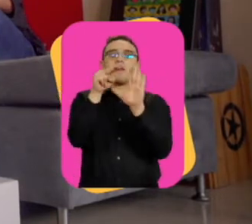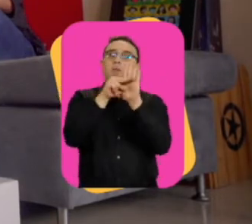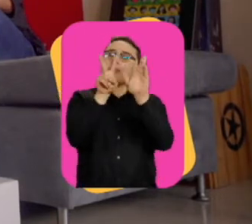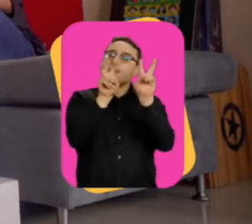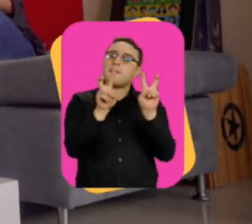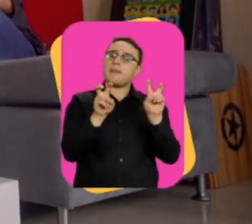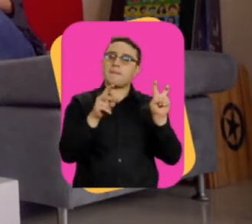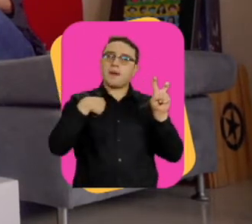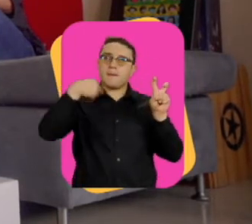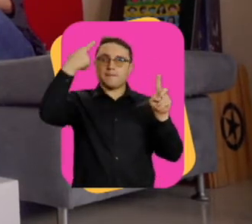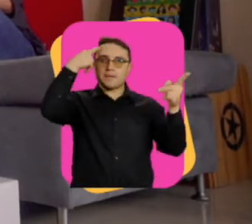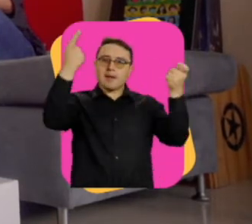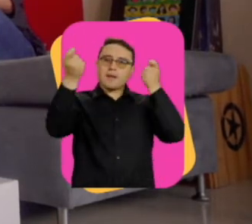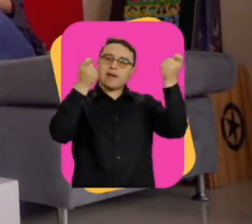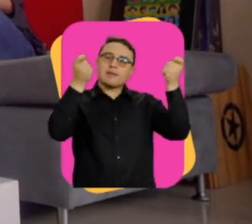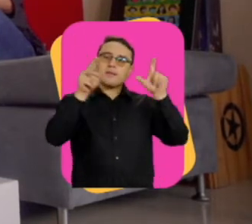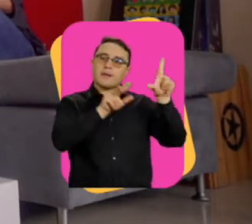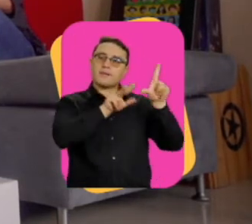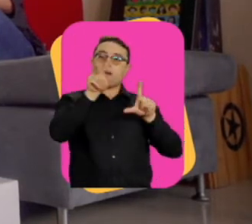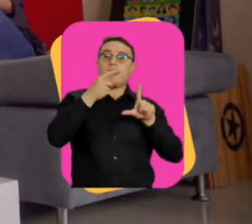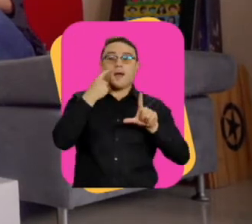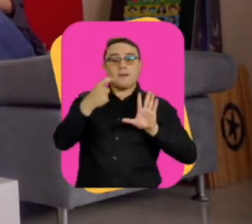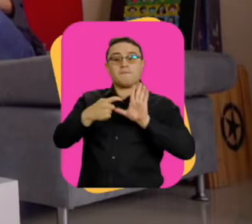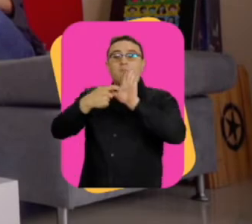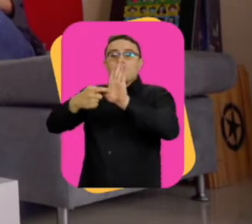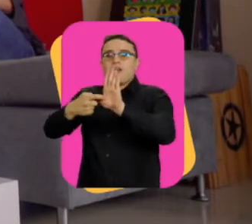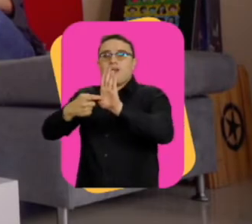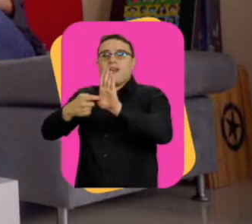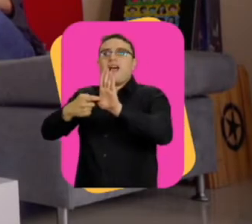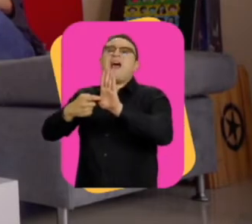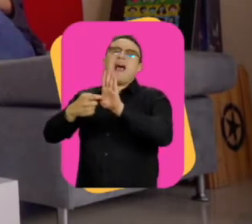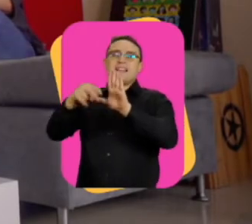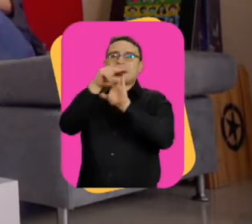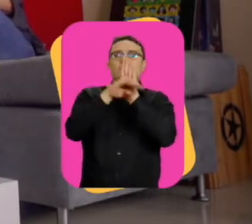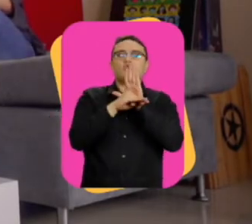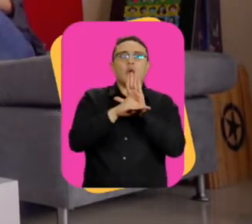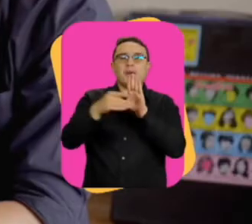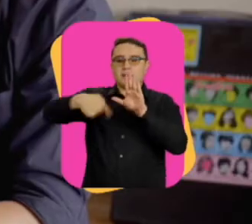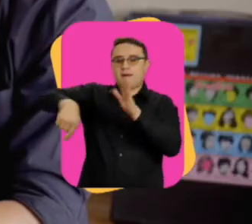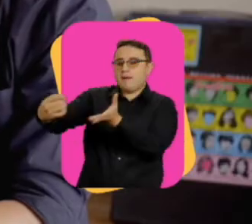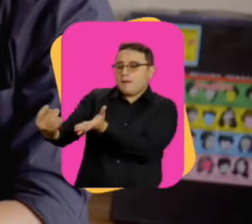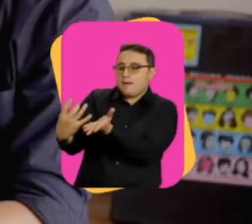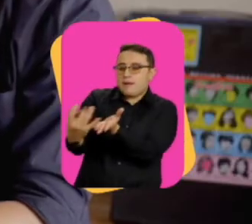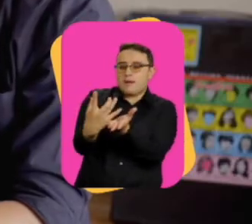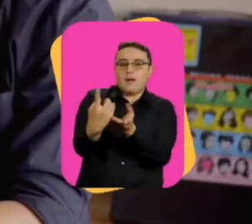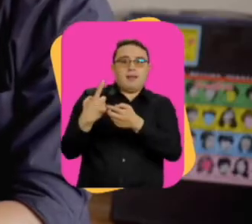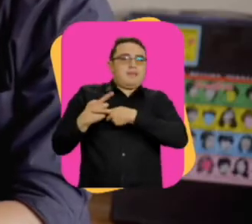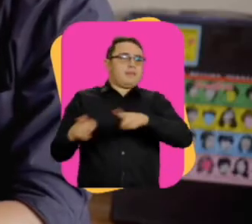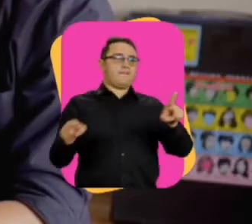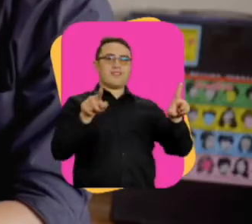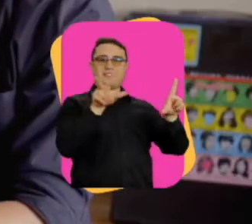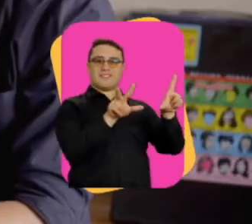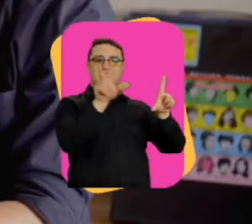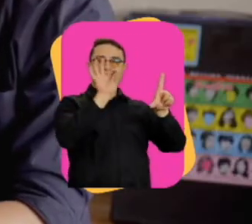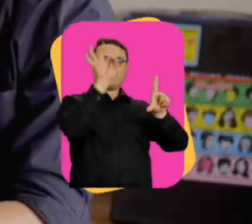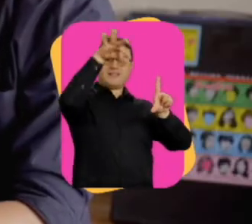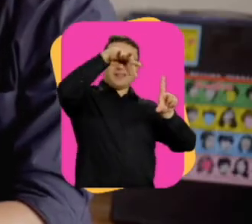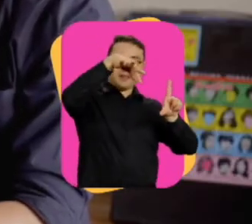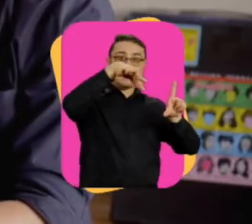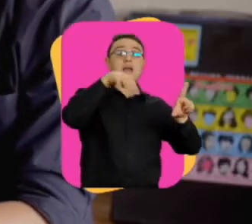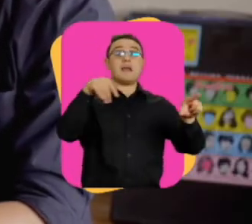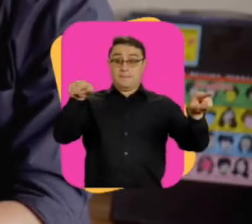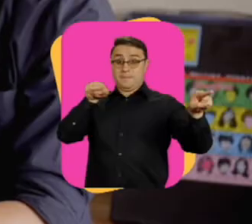temas que nos parecen estratégicos para el canal. Son unas reglas de juego, básicamente. Y lo que hacemos es, después de un proceso muy